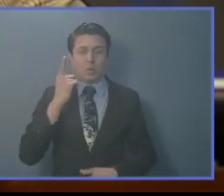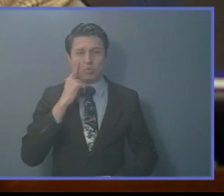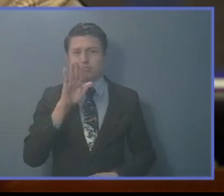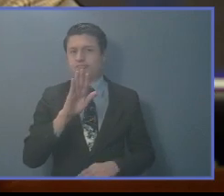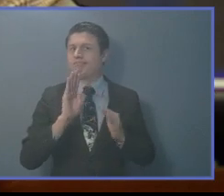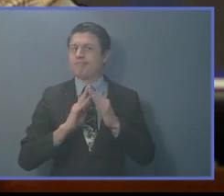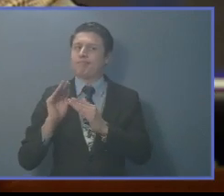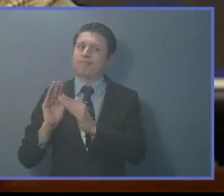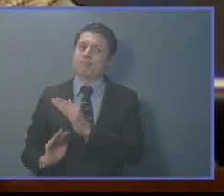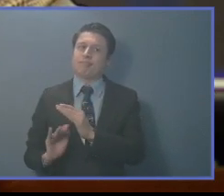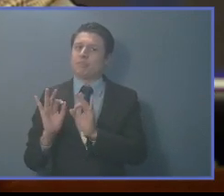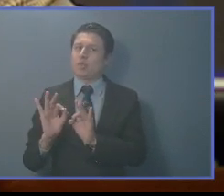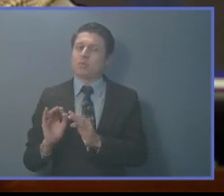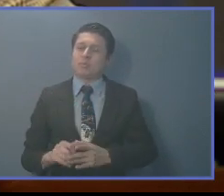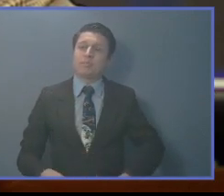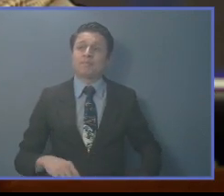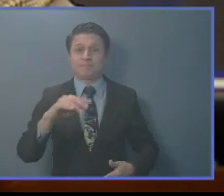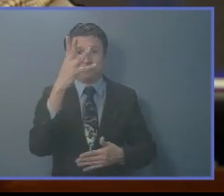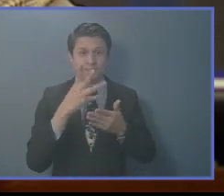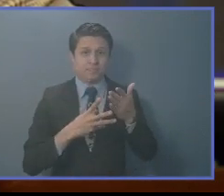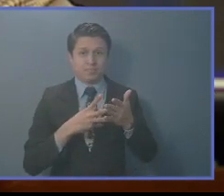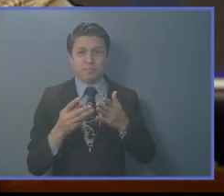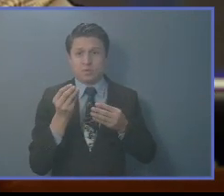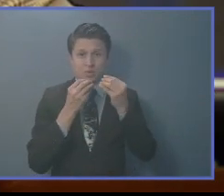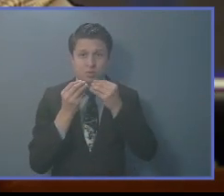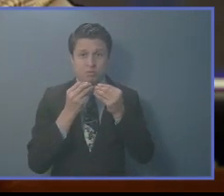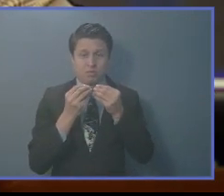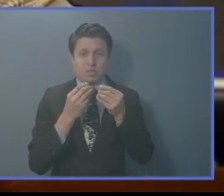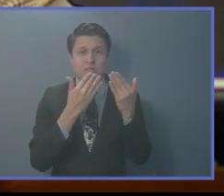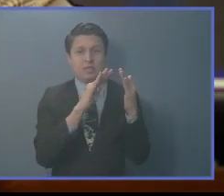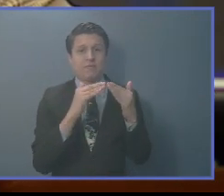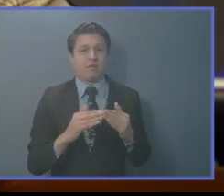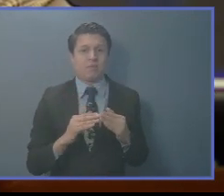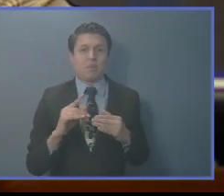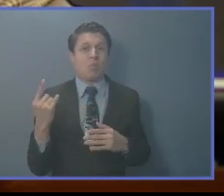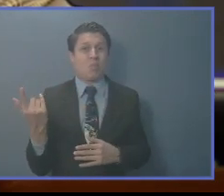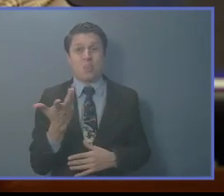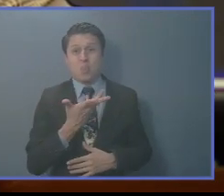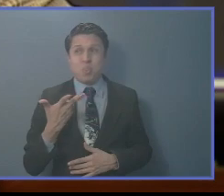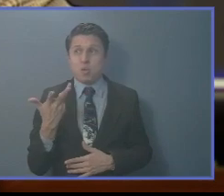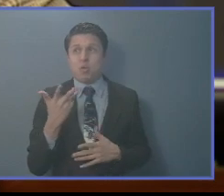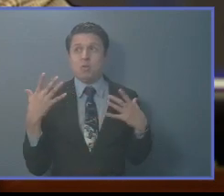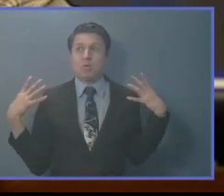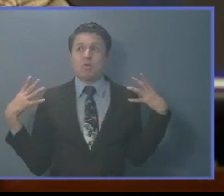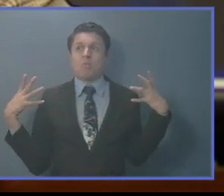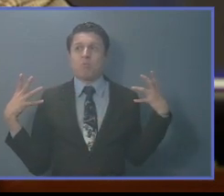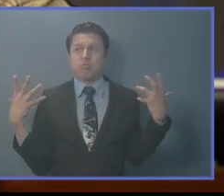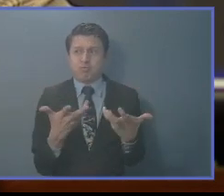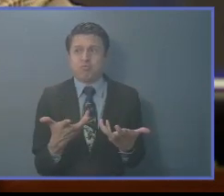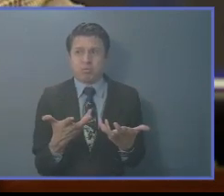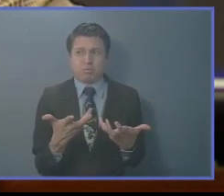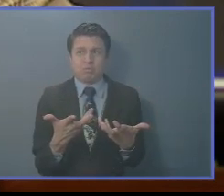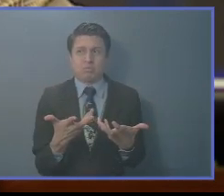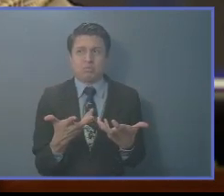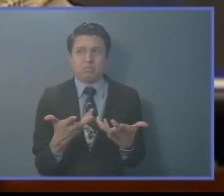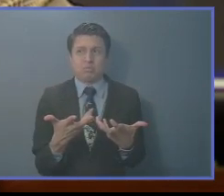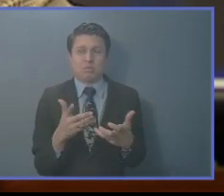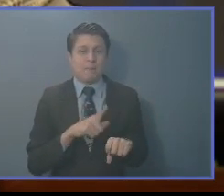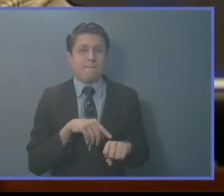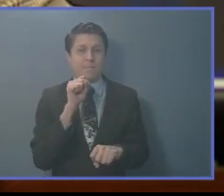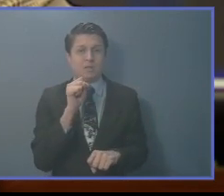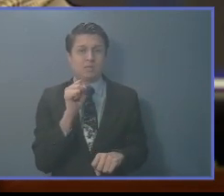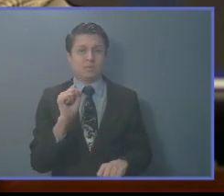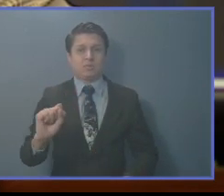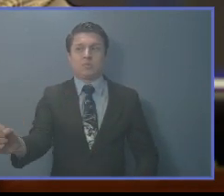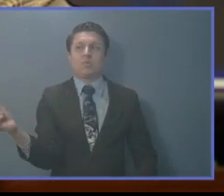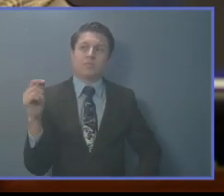16. Distribuir los horarios para la toma de alimentos a fin de evitar aglomeraciones entre los empleados, respetando la duración de las pausas de alimentación